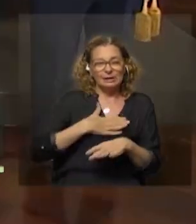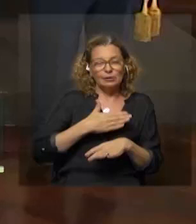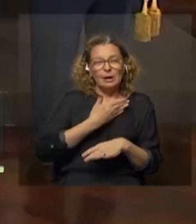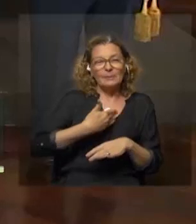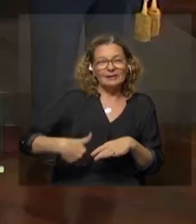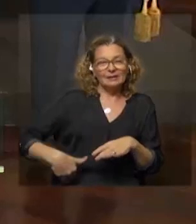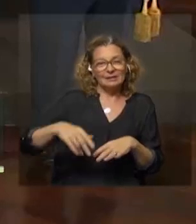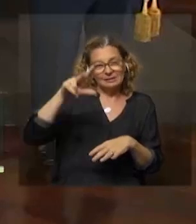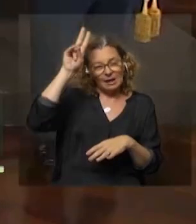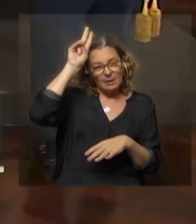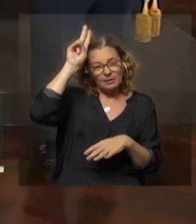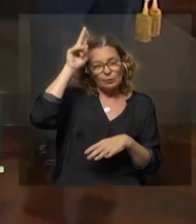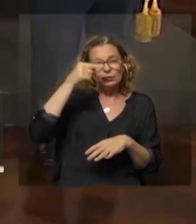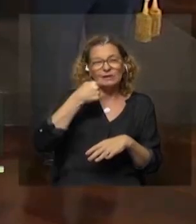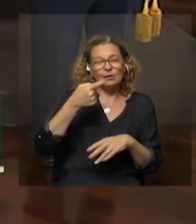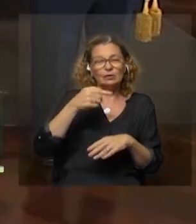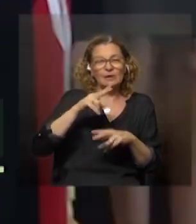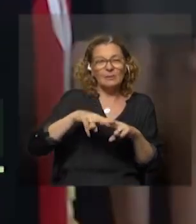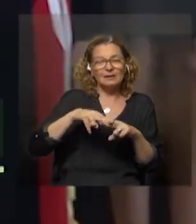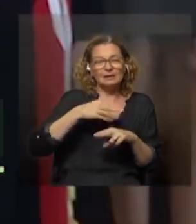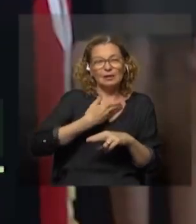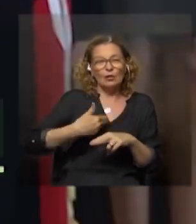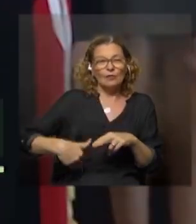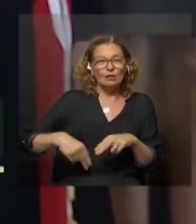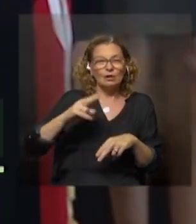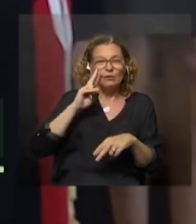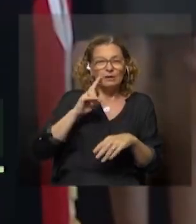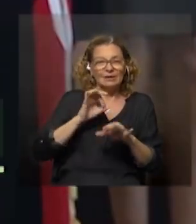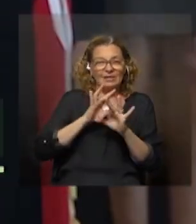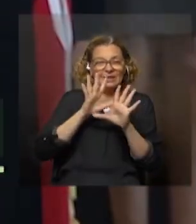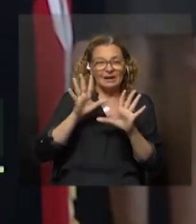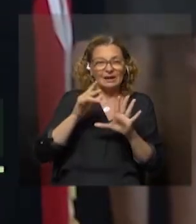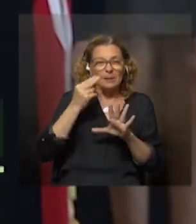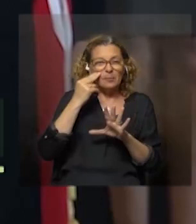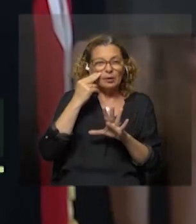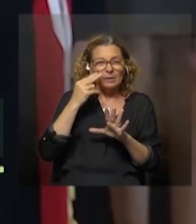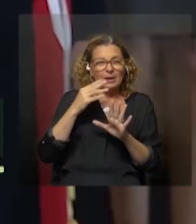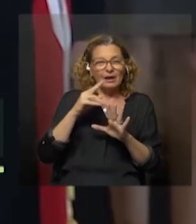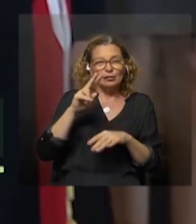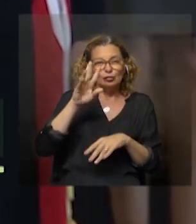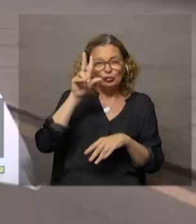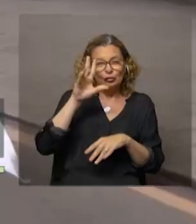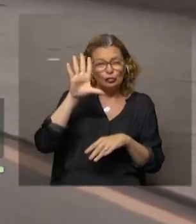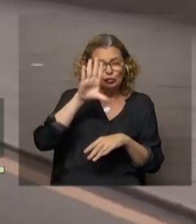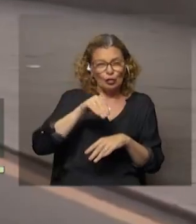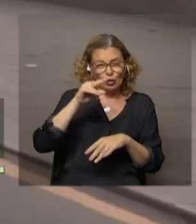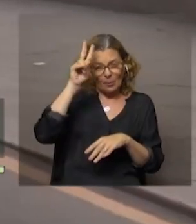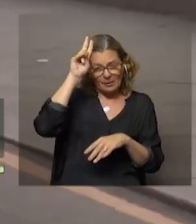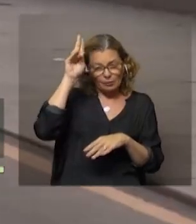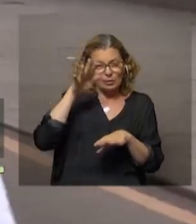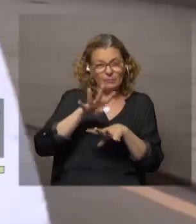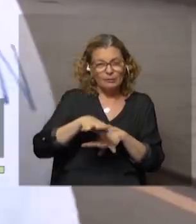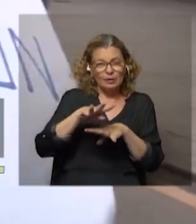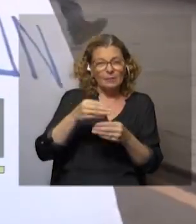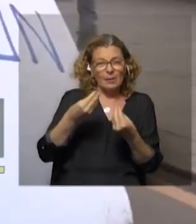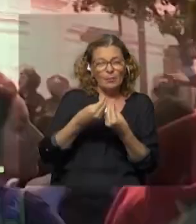presidenta de Perú Dina boluarte afirmó Este martes que su gobierno evaluará declarar el estado de emergencia en todo el territorio nacional ante las protestas que